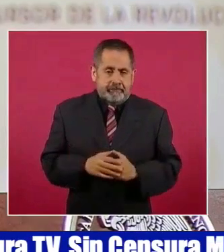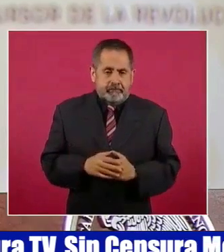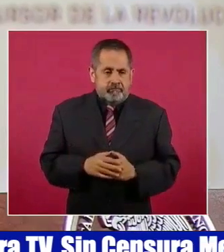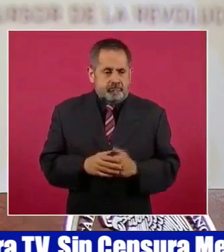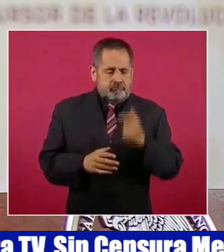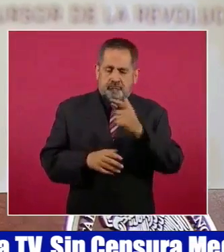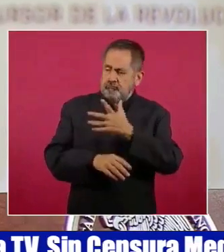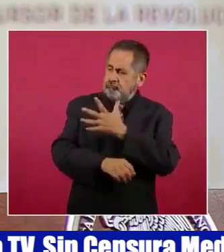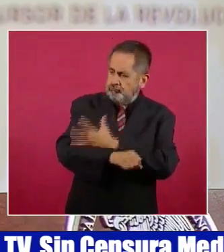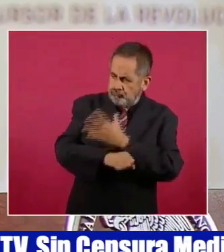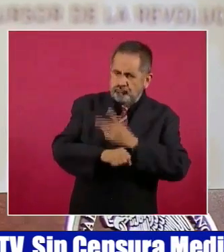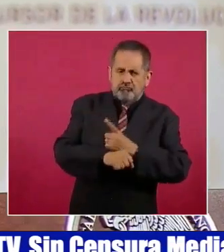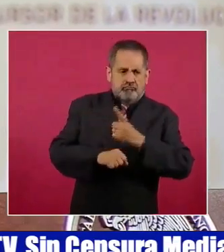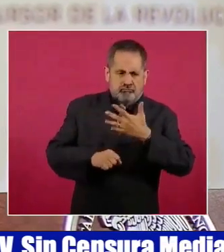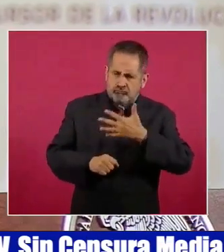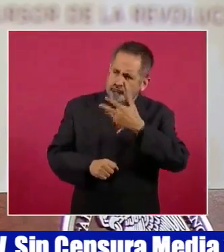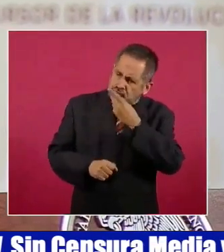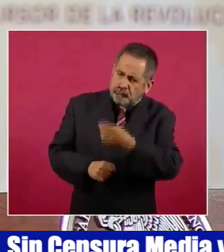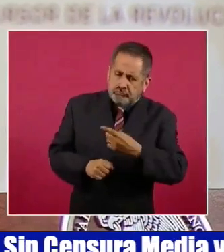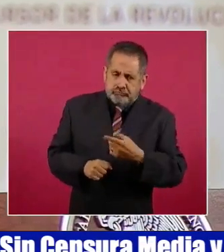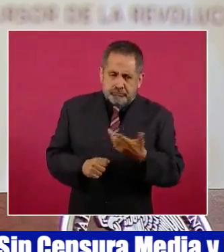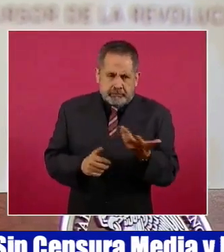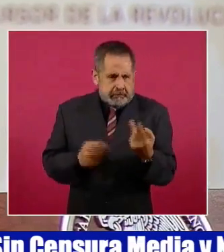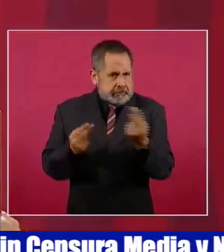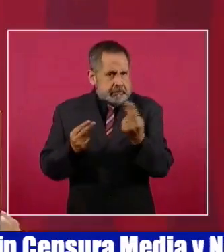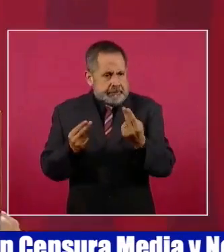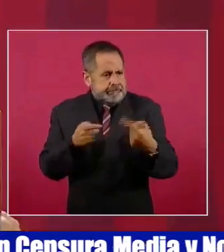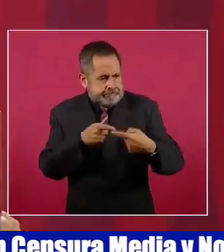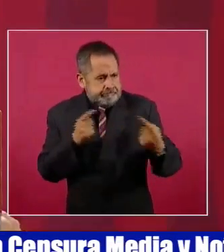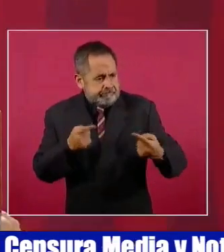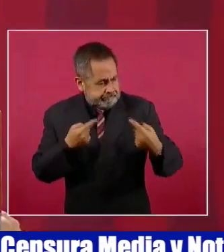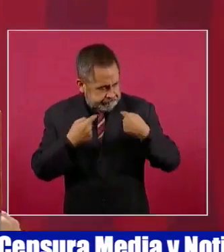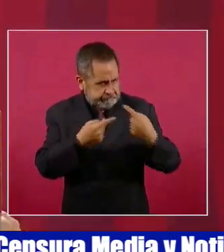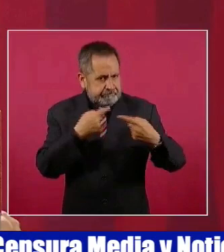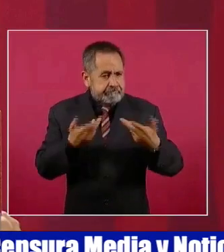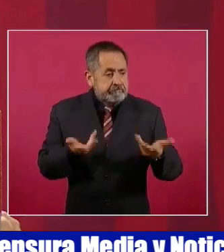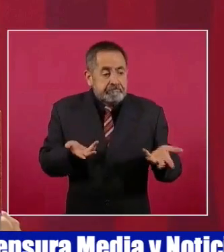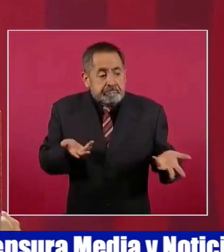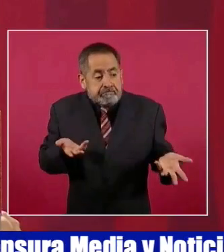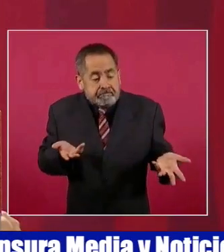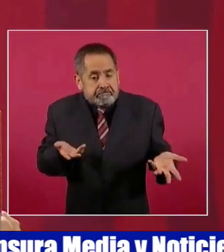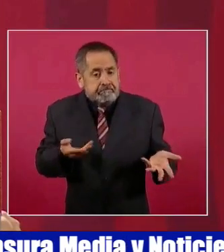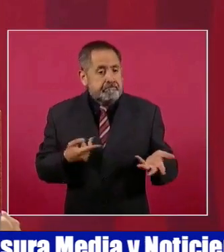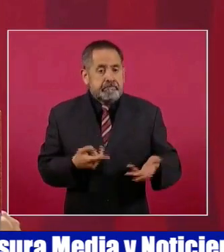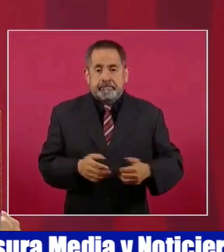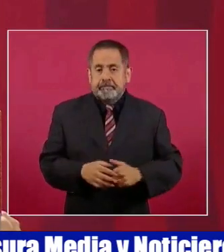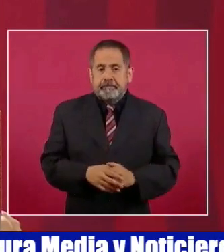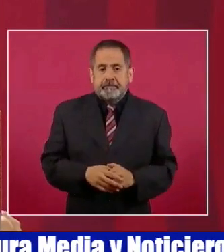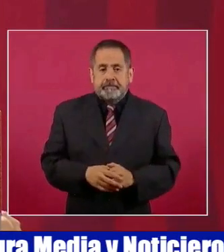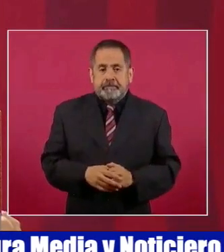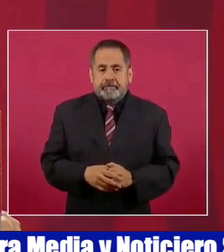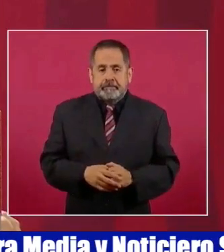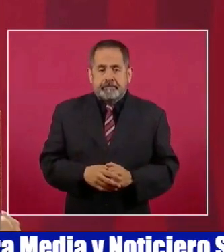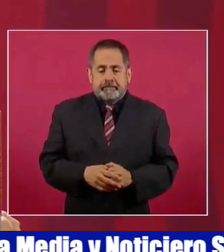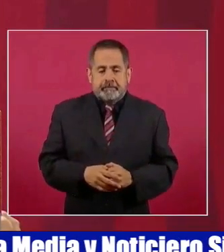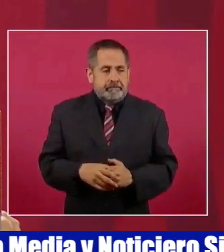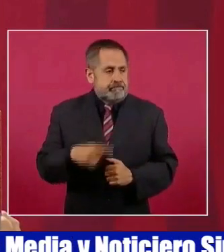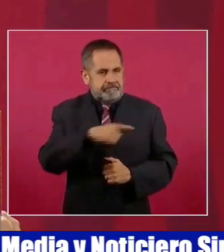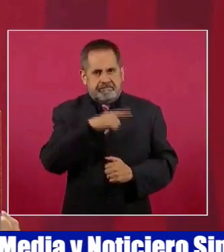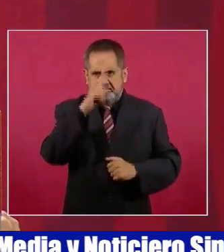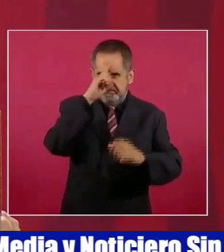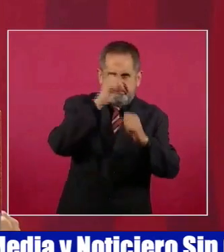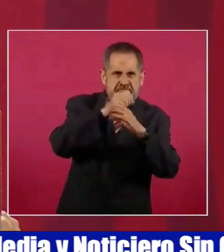en eeuu había llegado al 60 punto 32 por ciento dirían los analistas